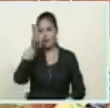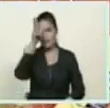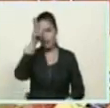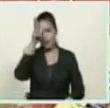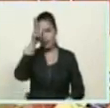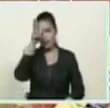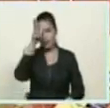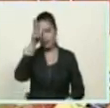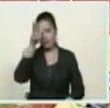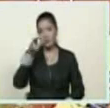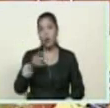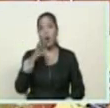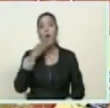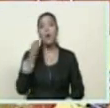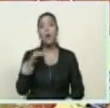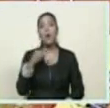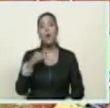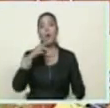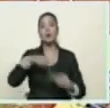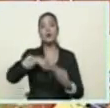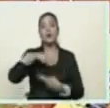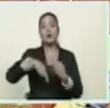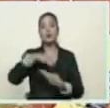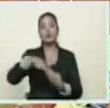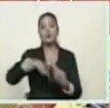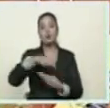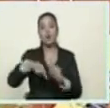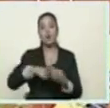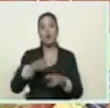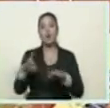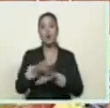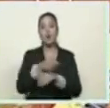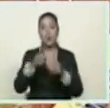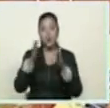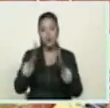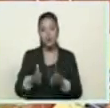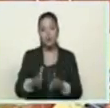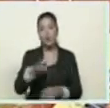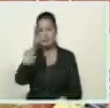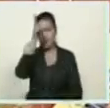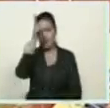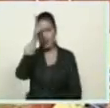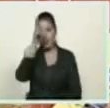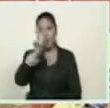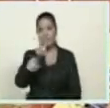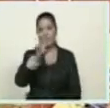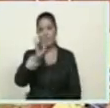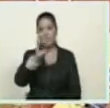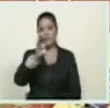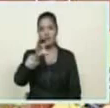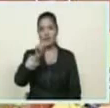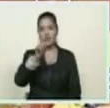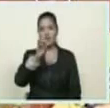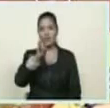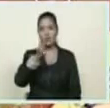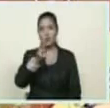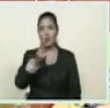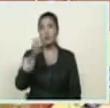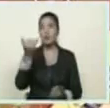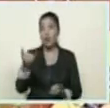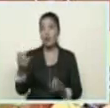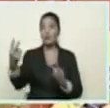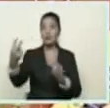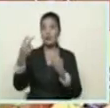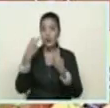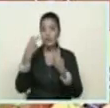falcón el joven revolucionario gobernador del estado falcón víctor clark y nos están